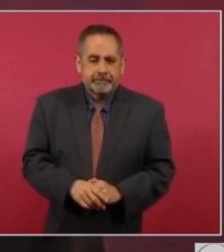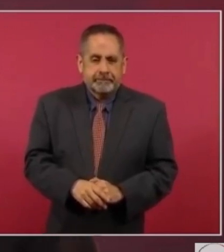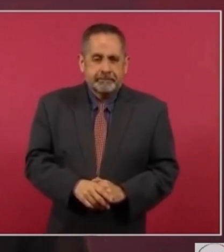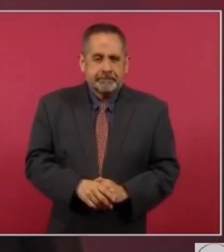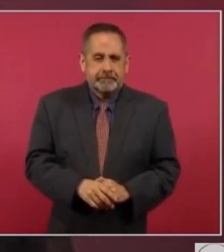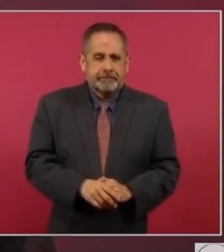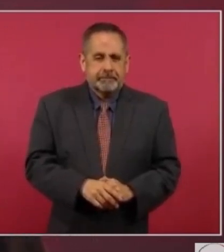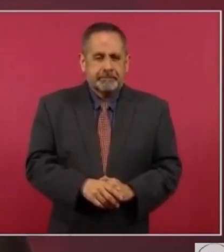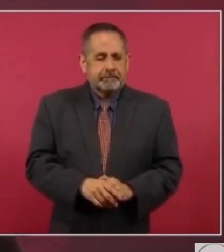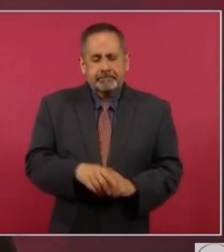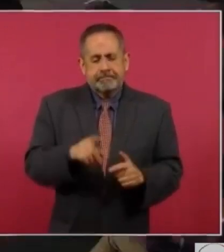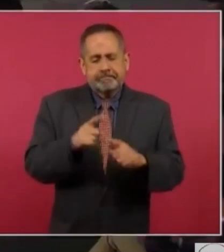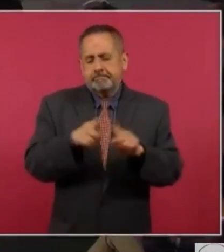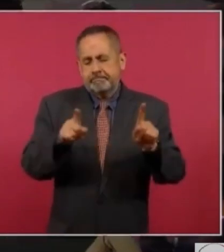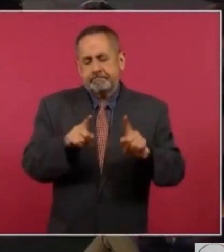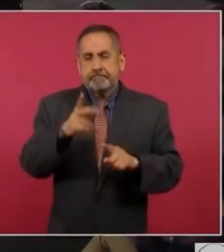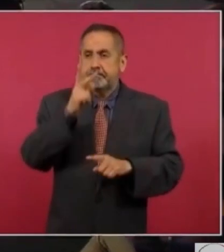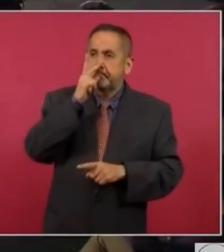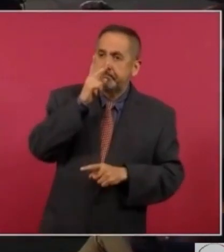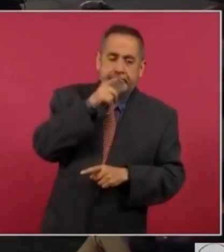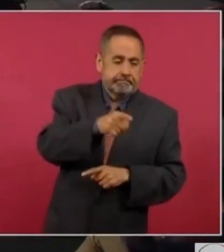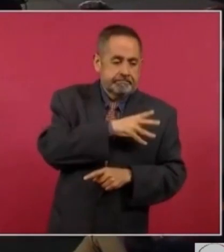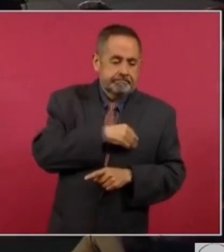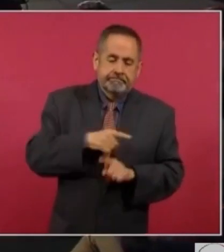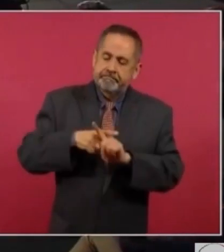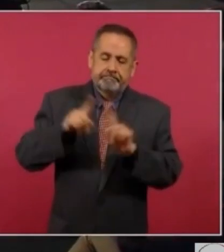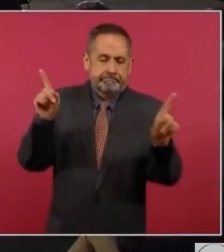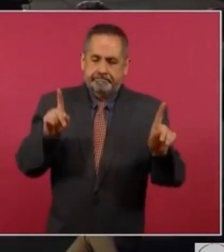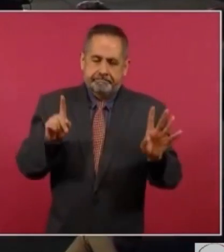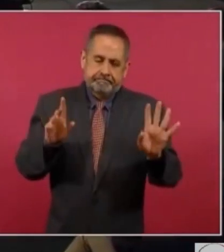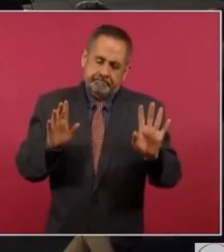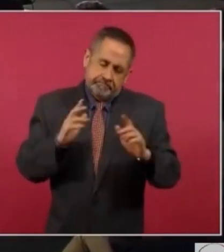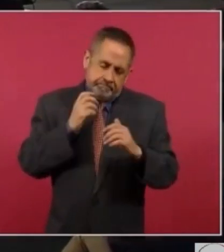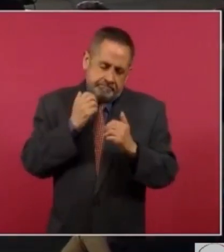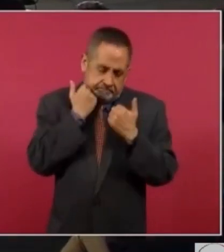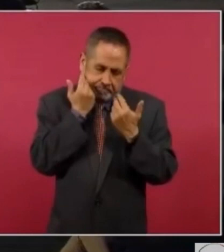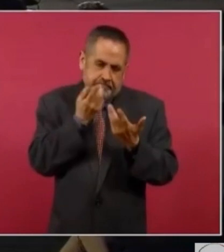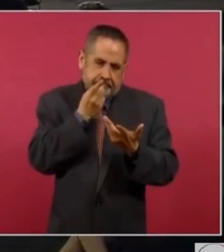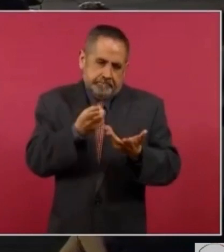Son cosas distintas, ¿no? Pero